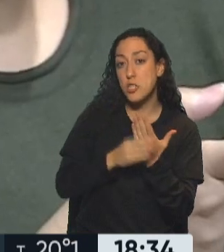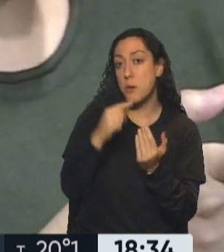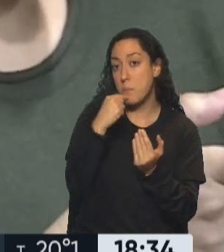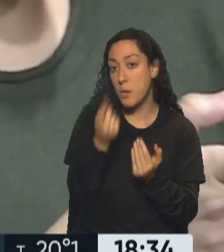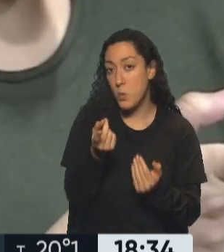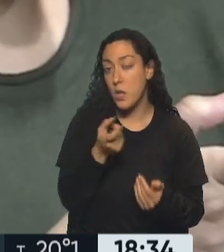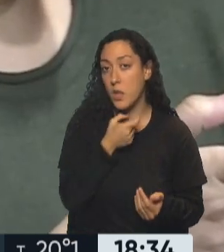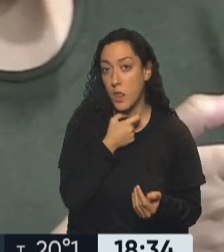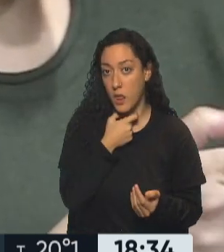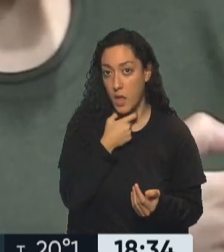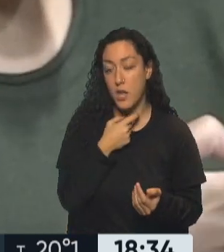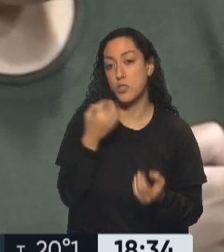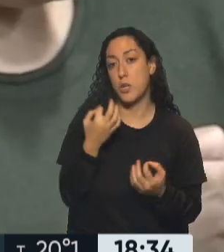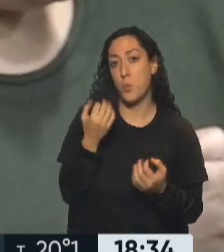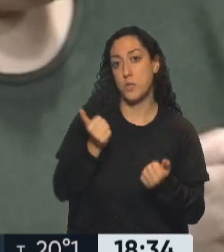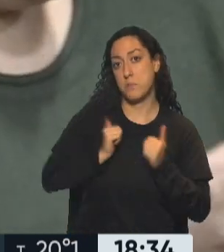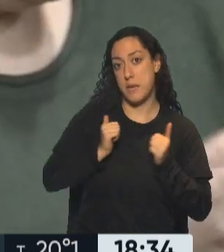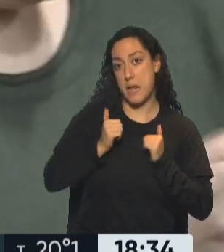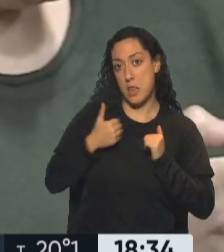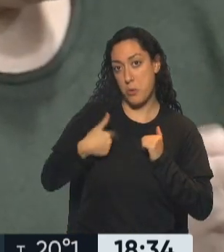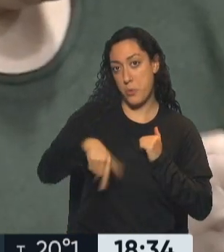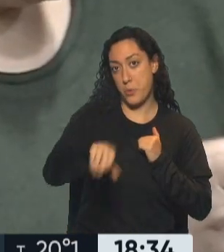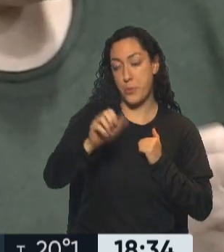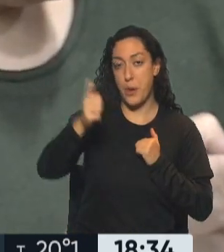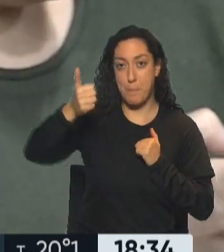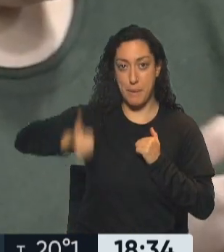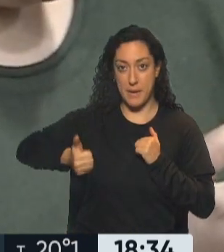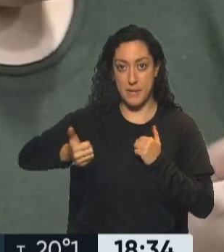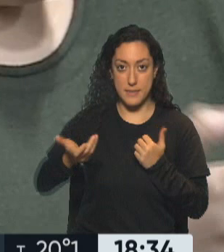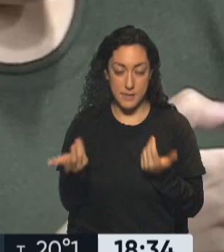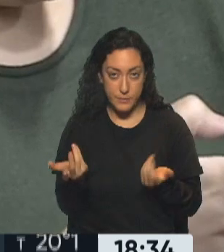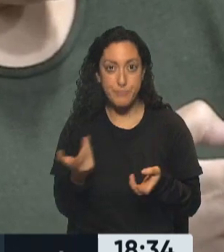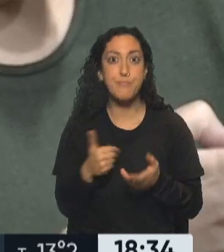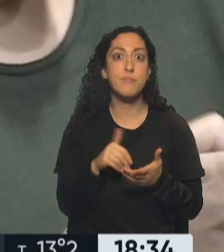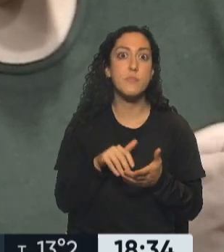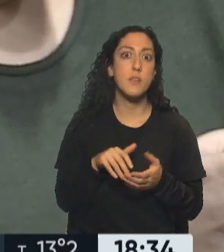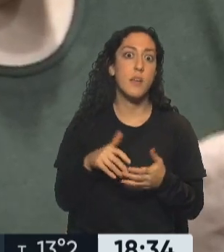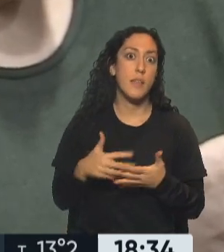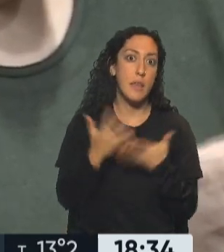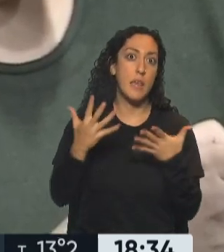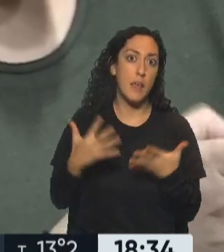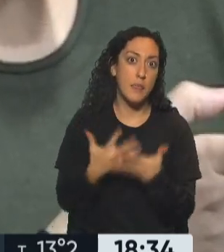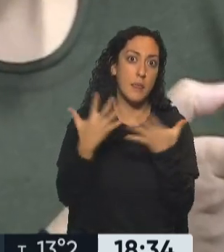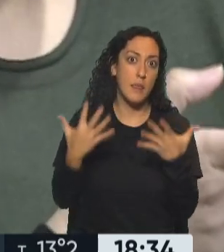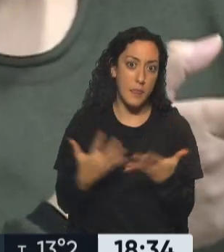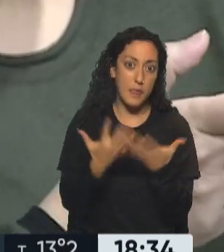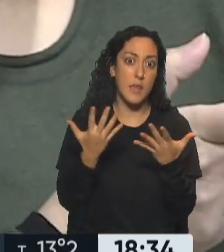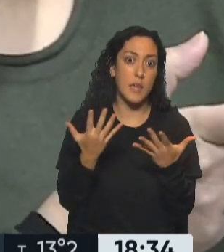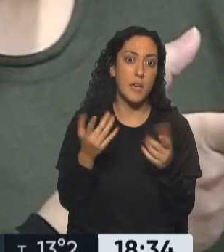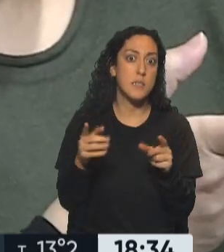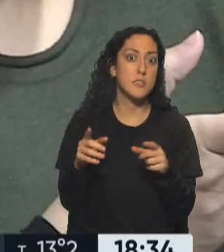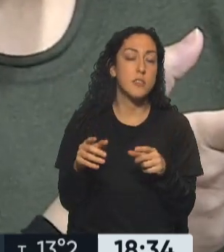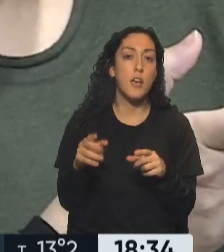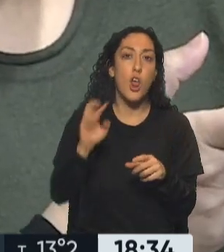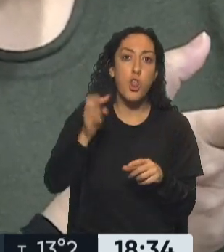seguramente esperando su presencia, su aparición, sobre todo después de estos días y sobre todo después de la disparada de los distintos tipos